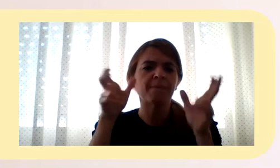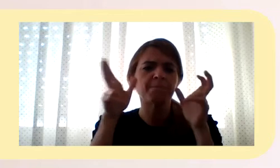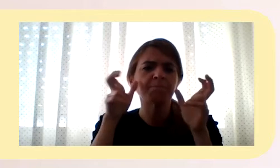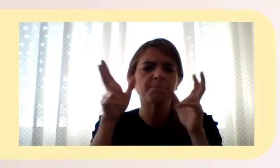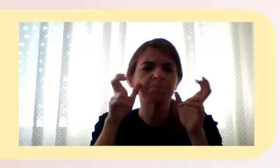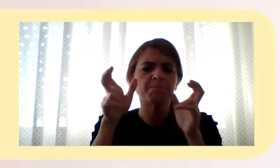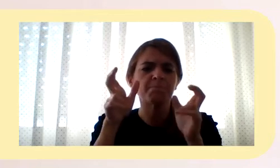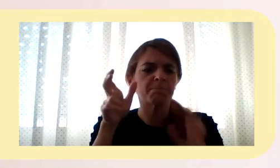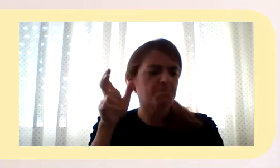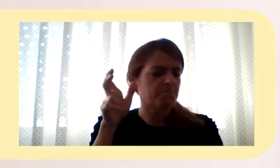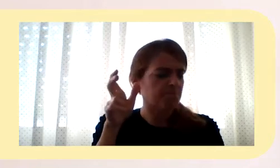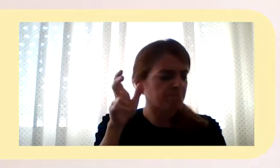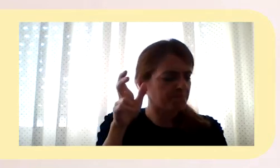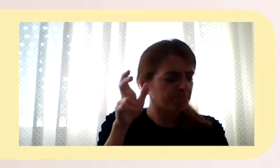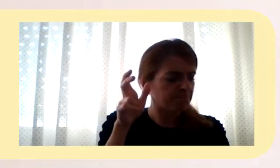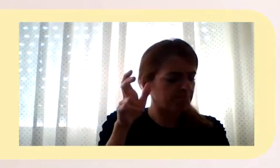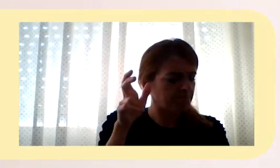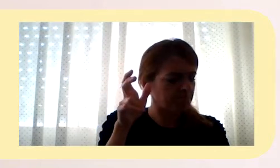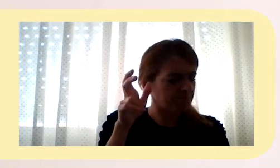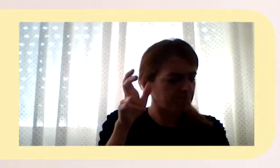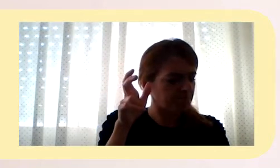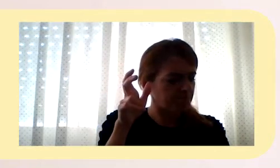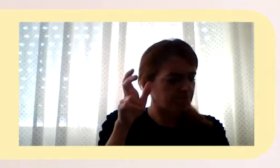¿os podéis silenciar el micrófono?